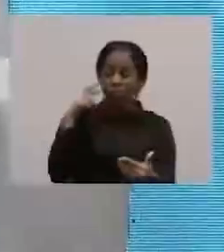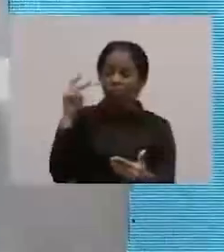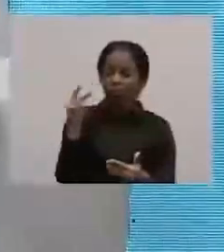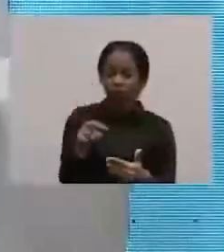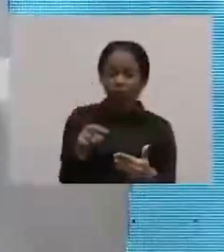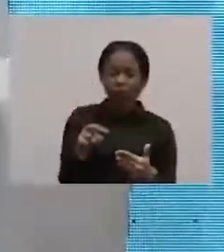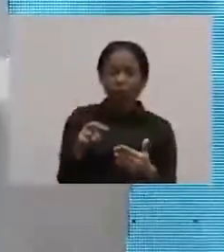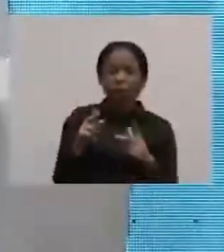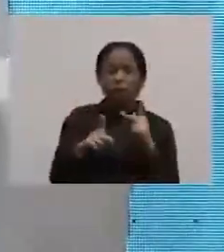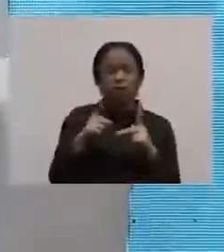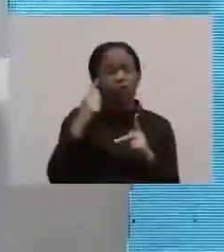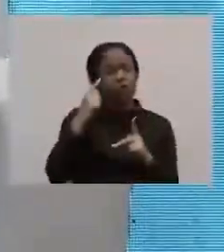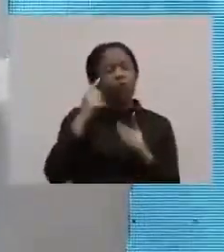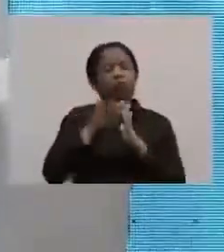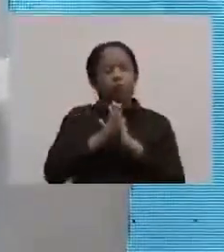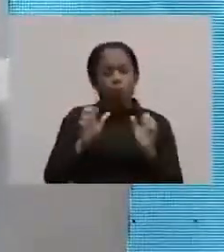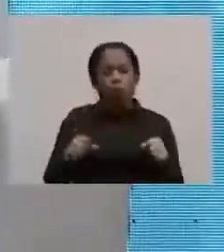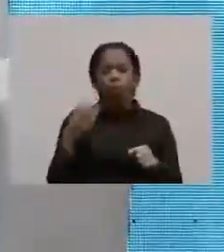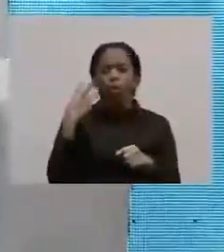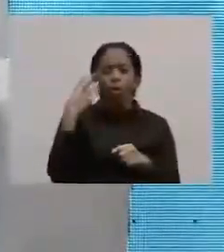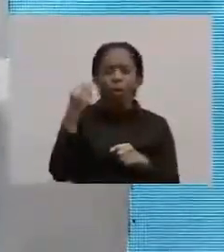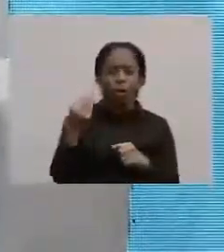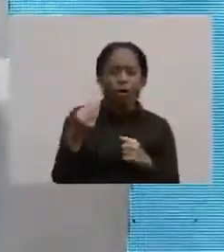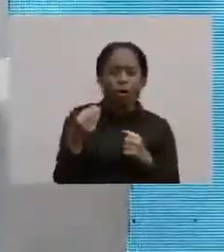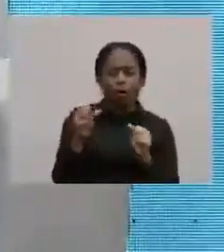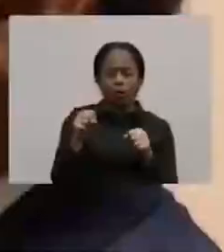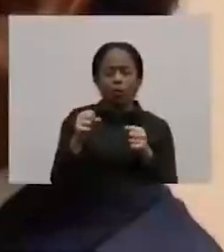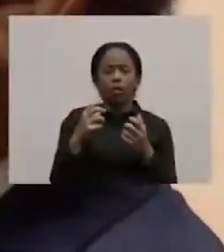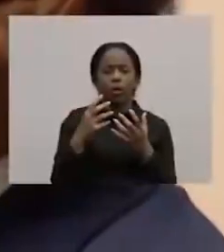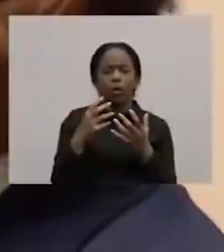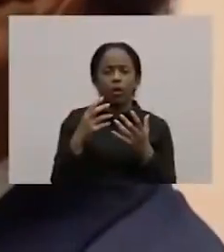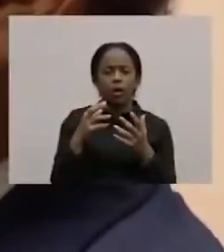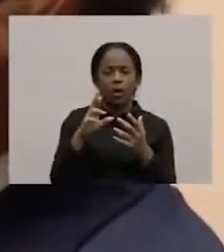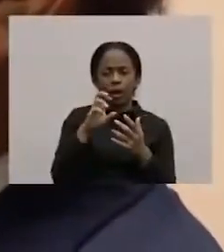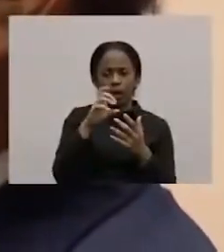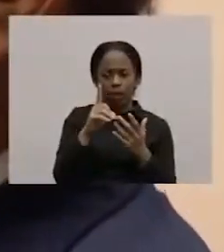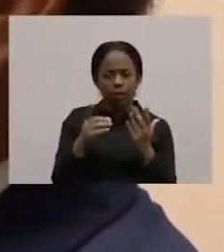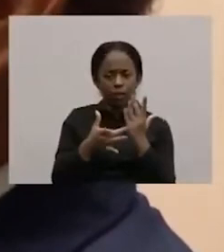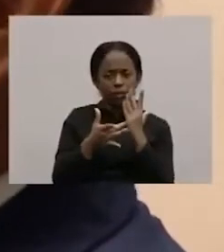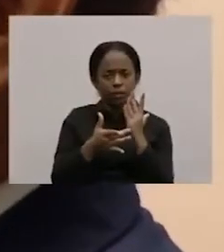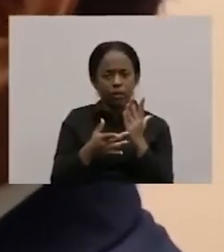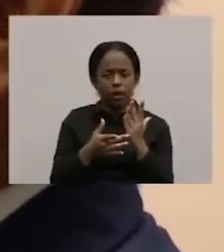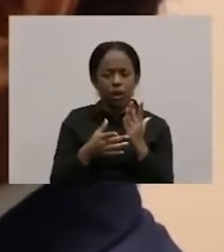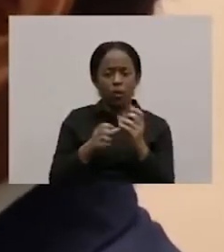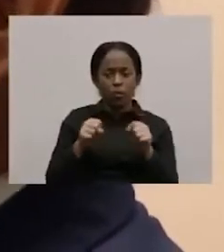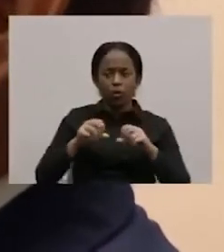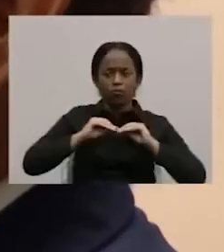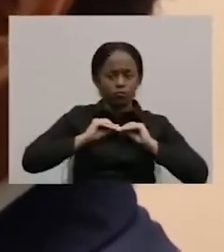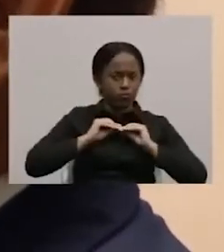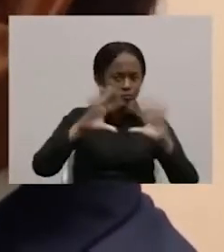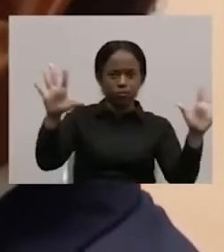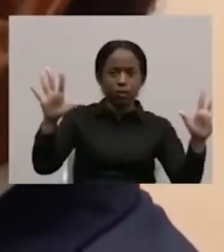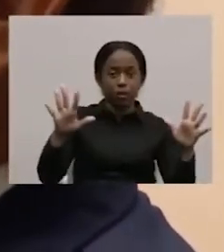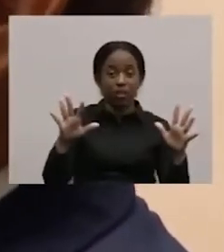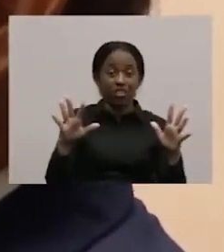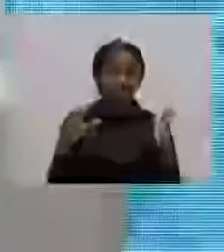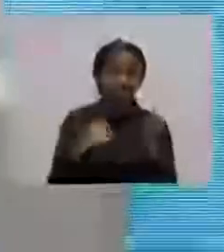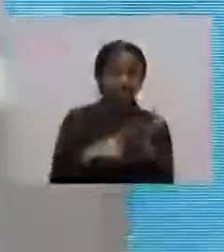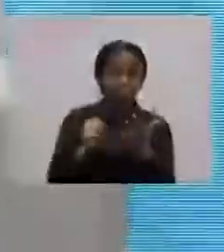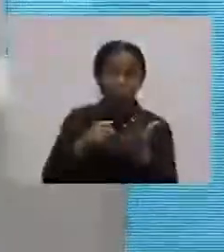con la tranquilidad de que puede salir por una red social y convertir en tendencia incluso un